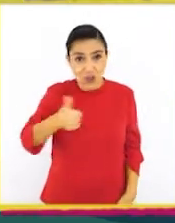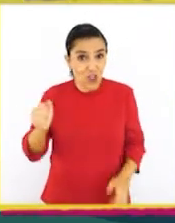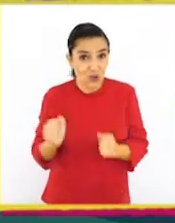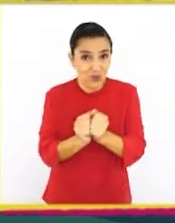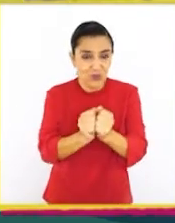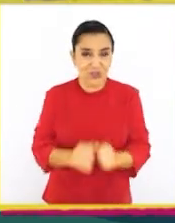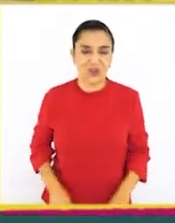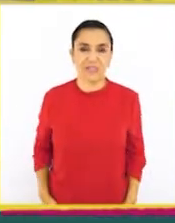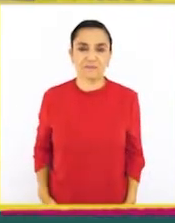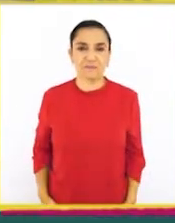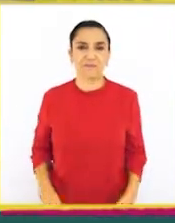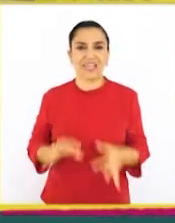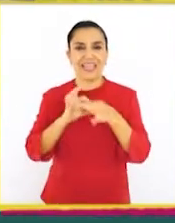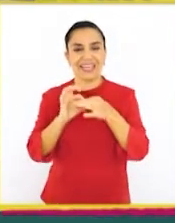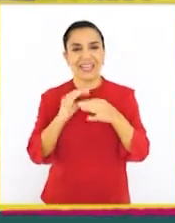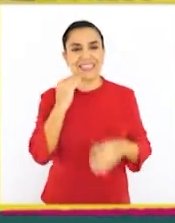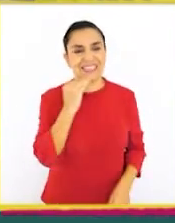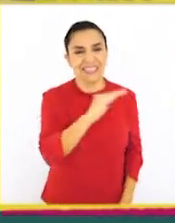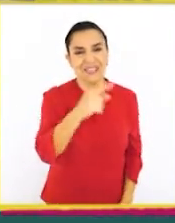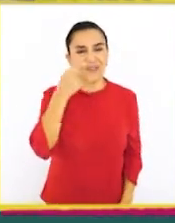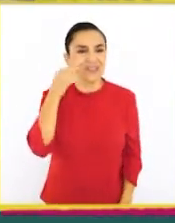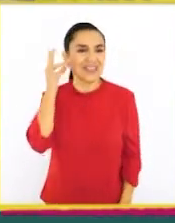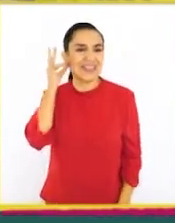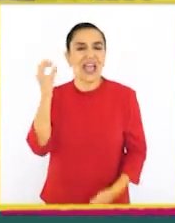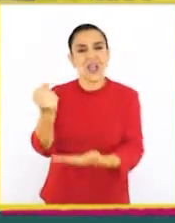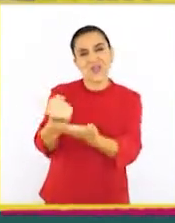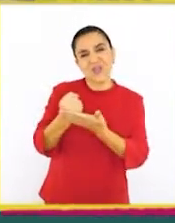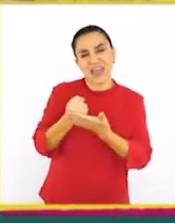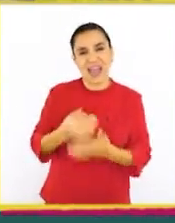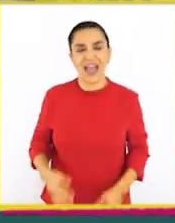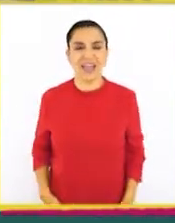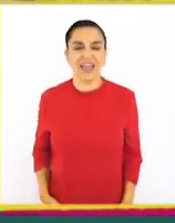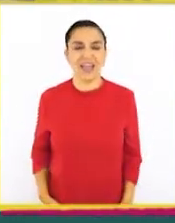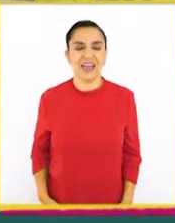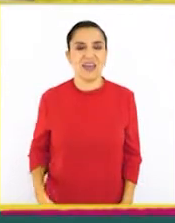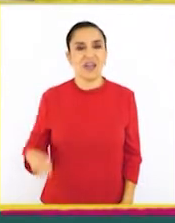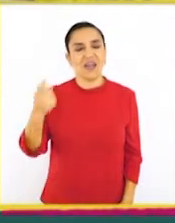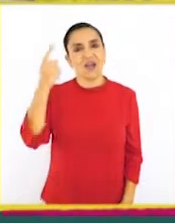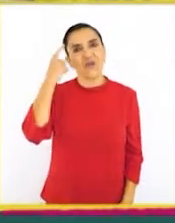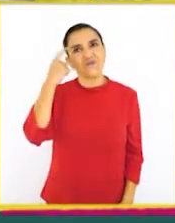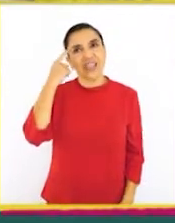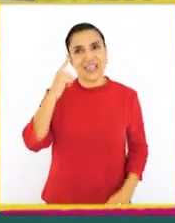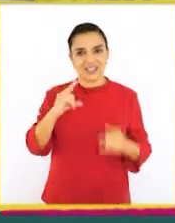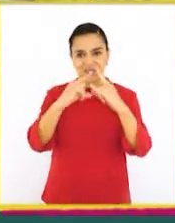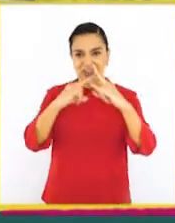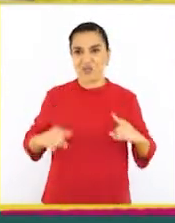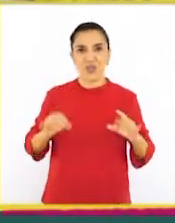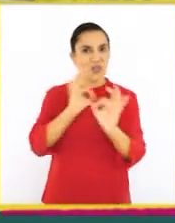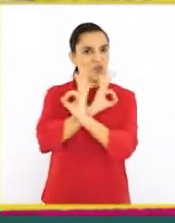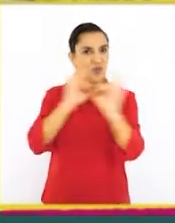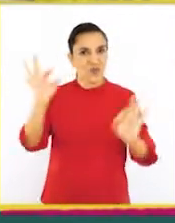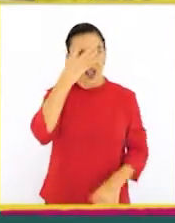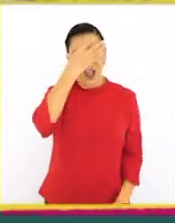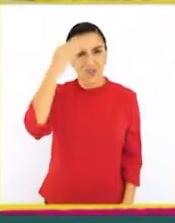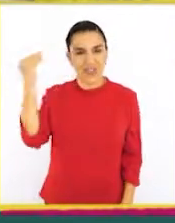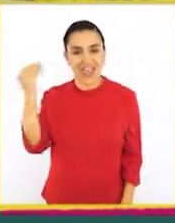todos juntos. Gracias, niñas y niños, por ayudarme. Creo que este camping va a ser